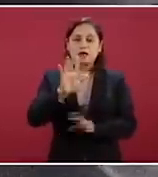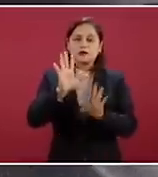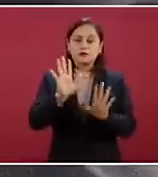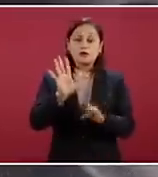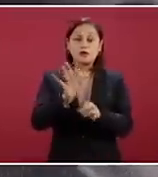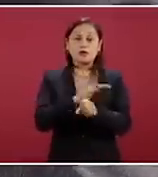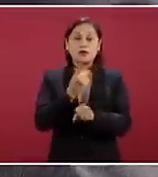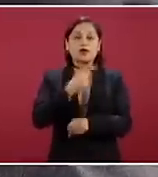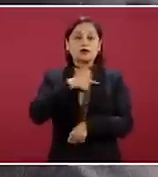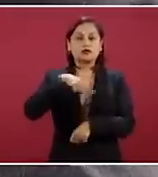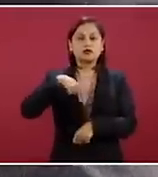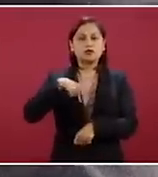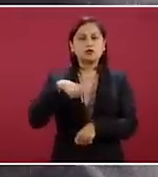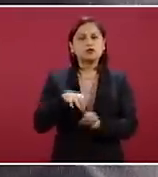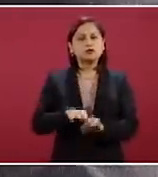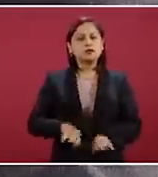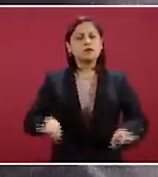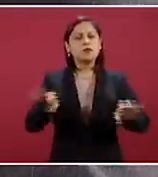debate,